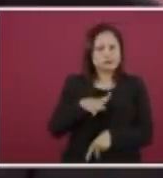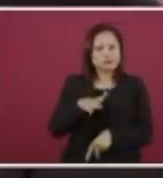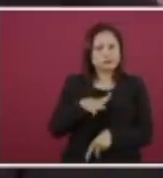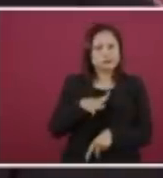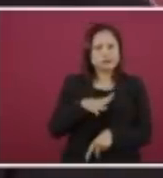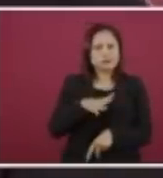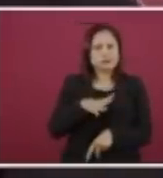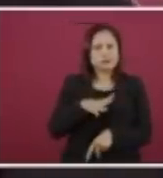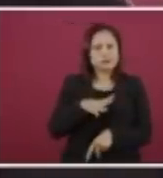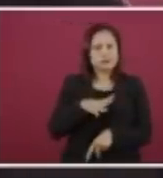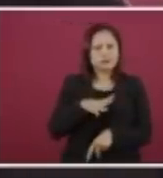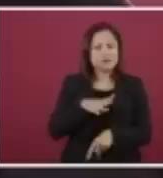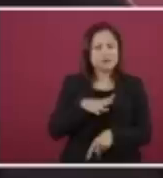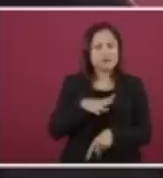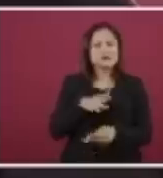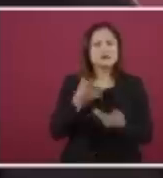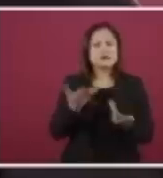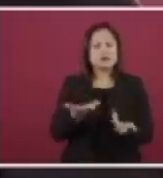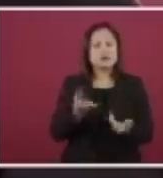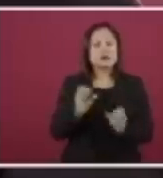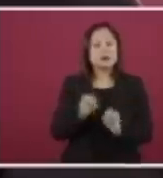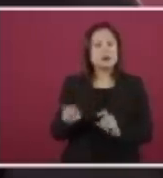hace el cuestionamiento inicial,